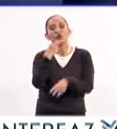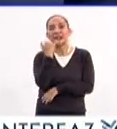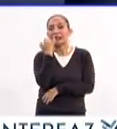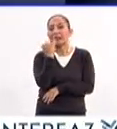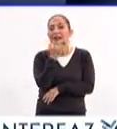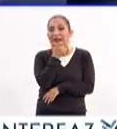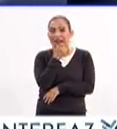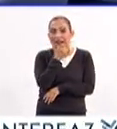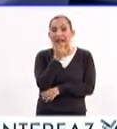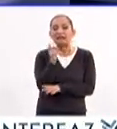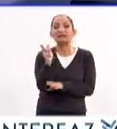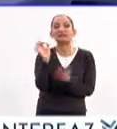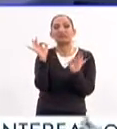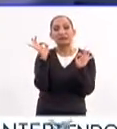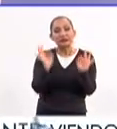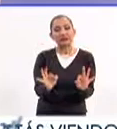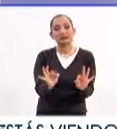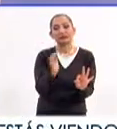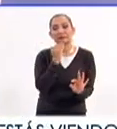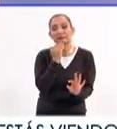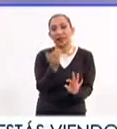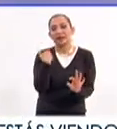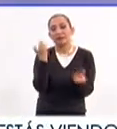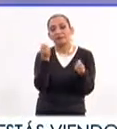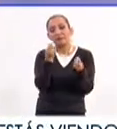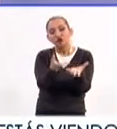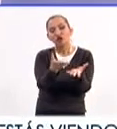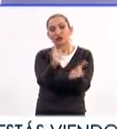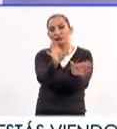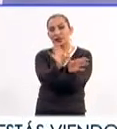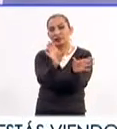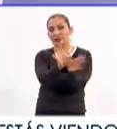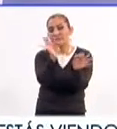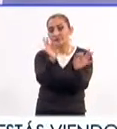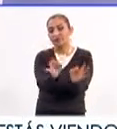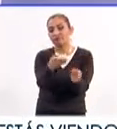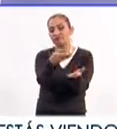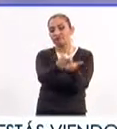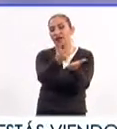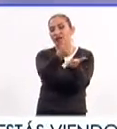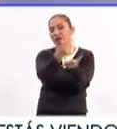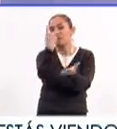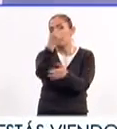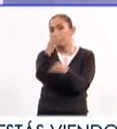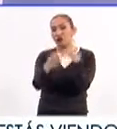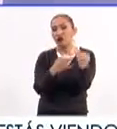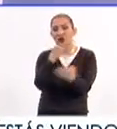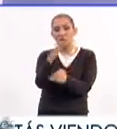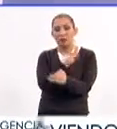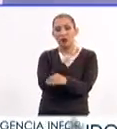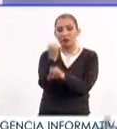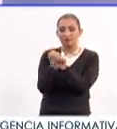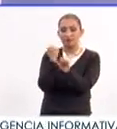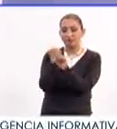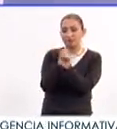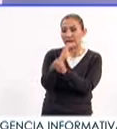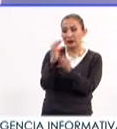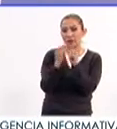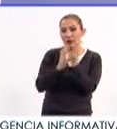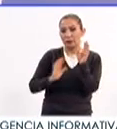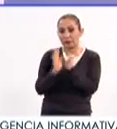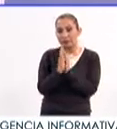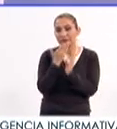idioma inglés, el uso correcto y además de entregar los certificados adecuados que le sirven y nos sirven a todos para poder practicarlo en todo el